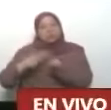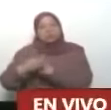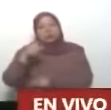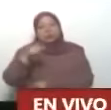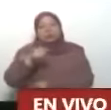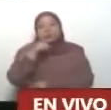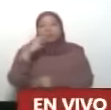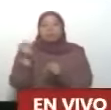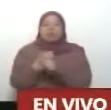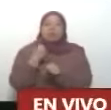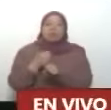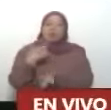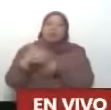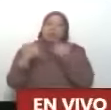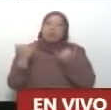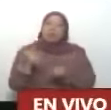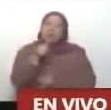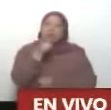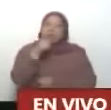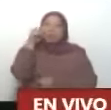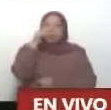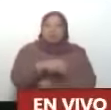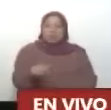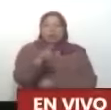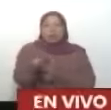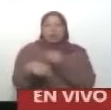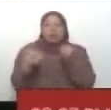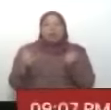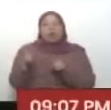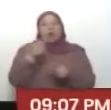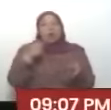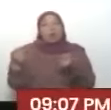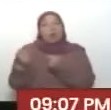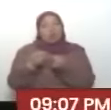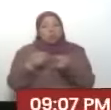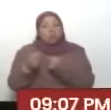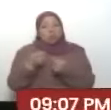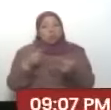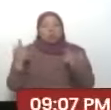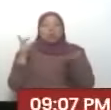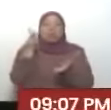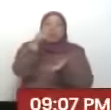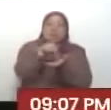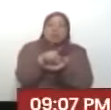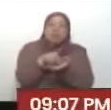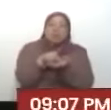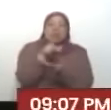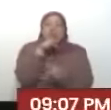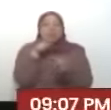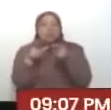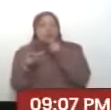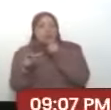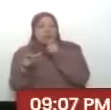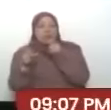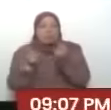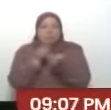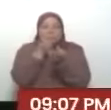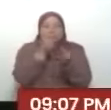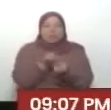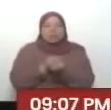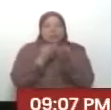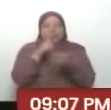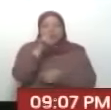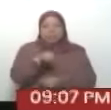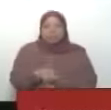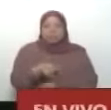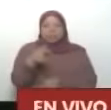También muchos que desconocían esta realidad o esta controversia y participaron, pues, y hacían preguntas. Y daban mensajes, ¿no?